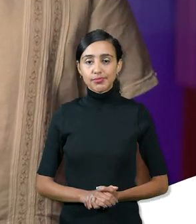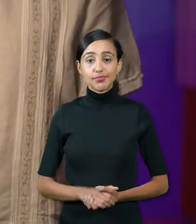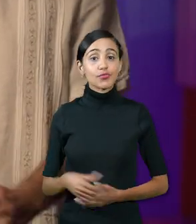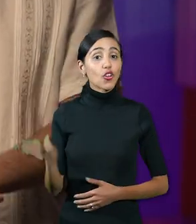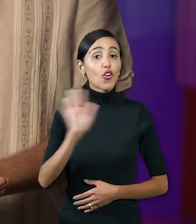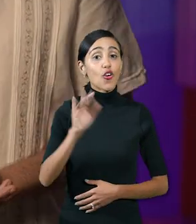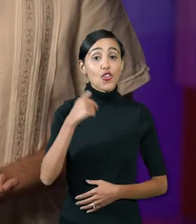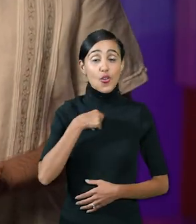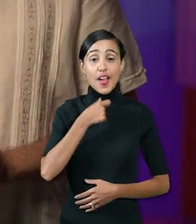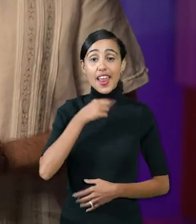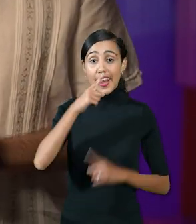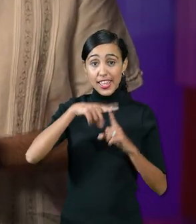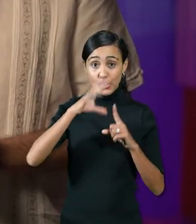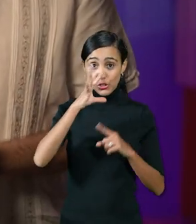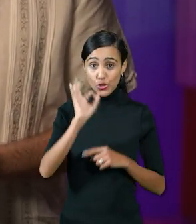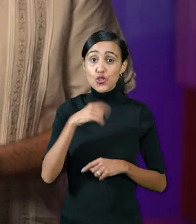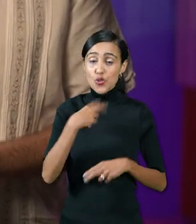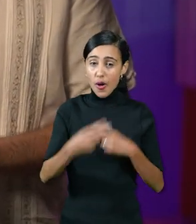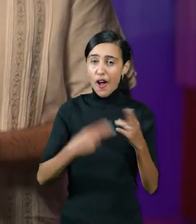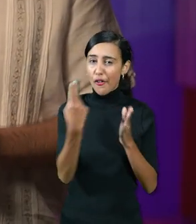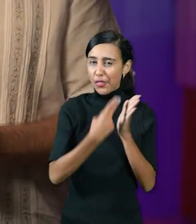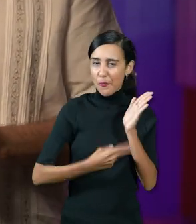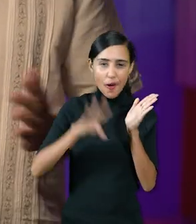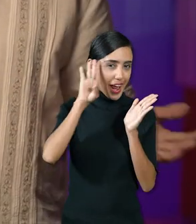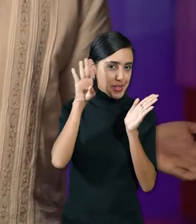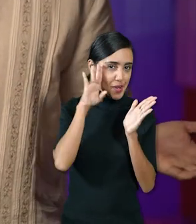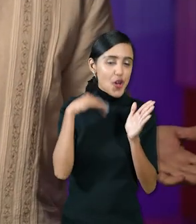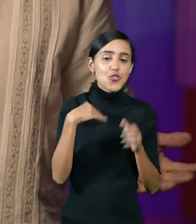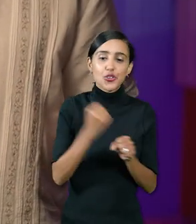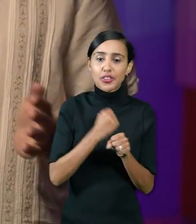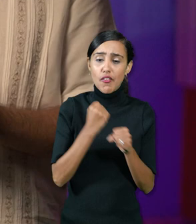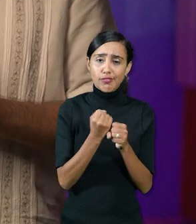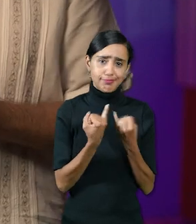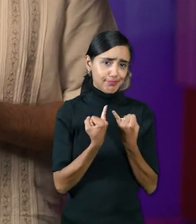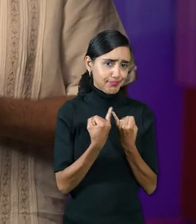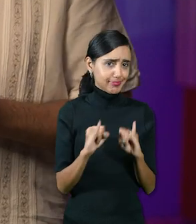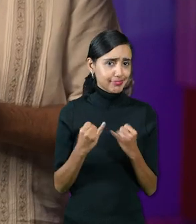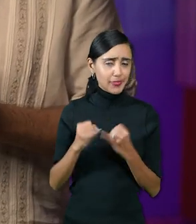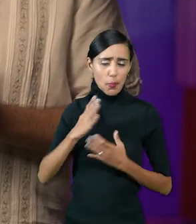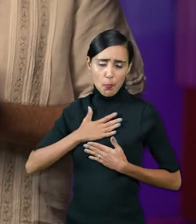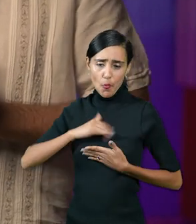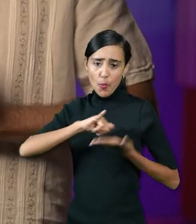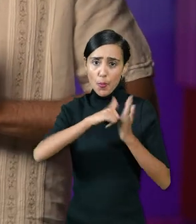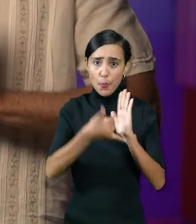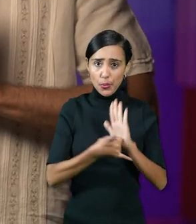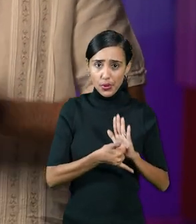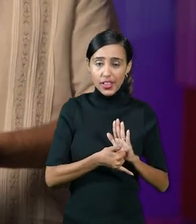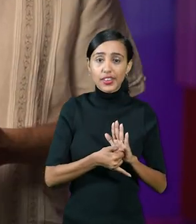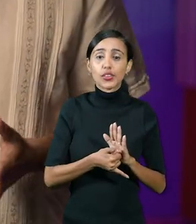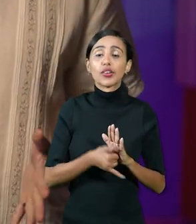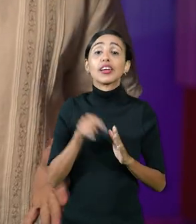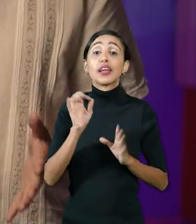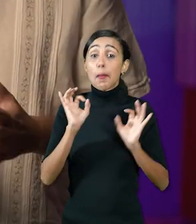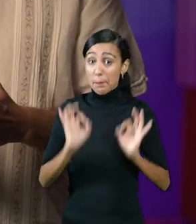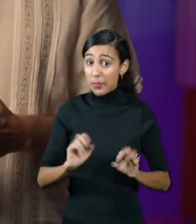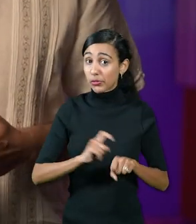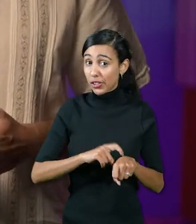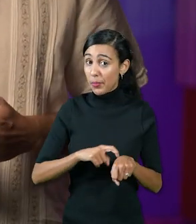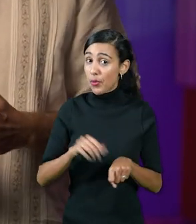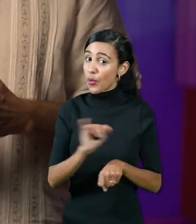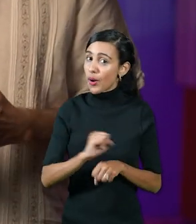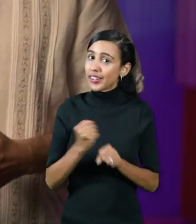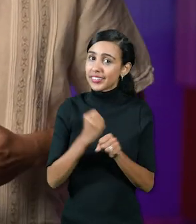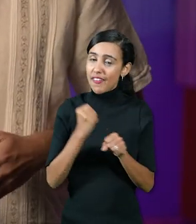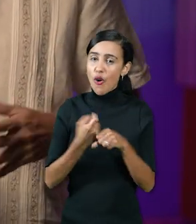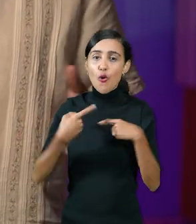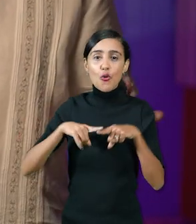Hola, soy Ernesto Piña, realizador de dibujos animados. Trabajo de manera independiente con mi propio proyecto Espiro Estudio y al mismo tiempo trabajo